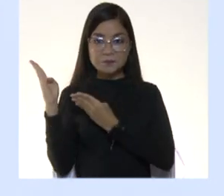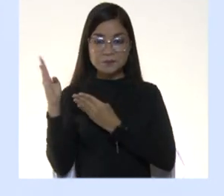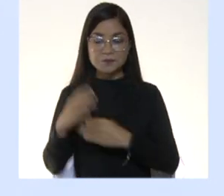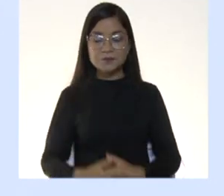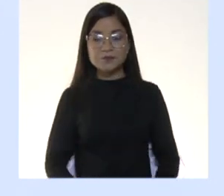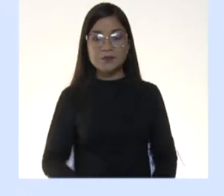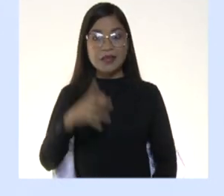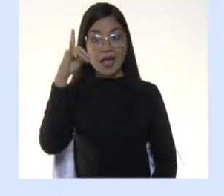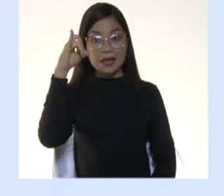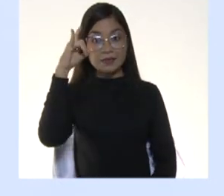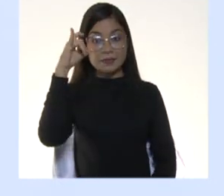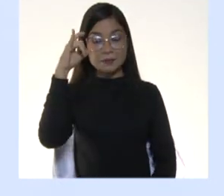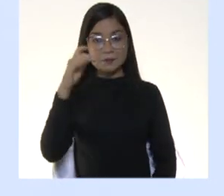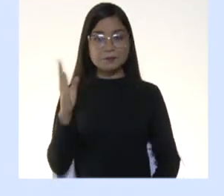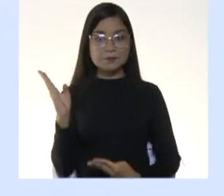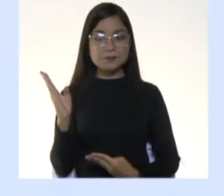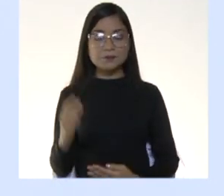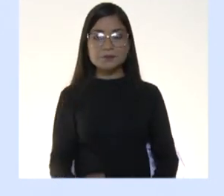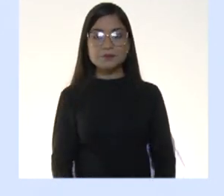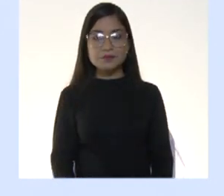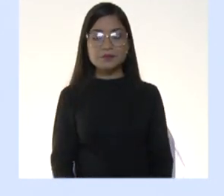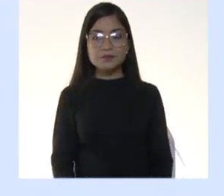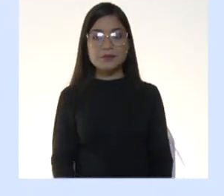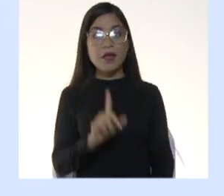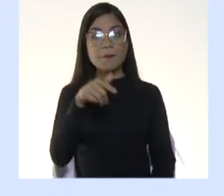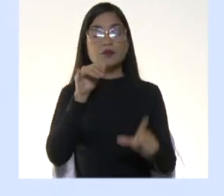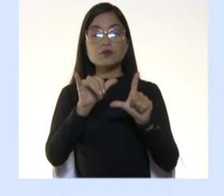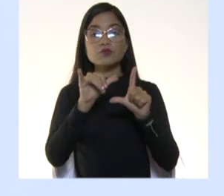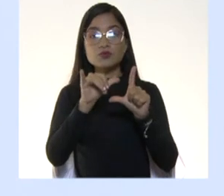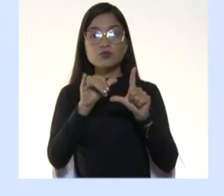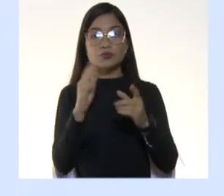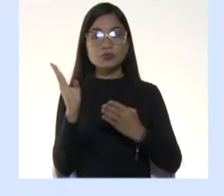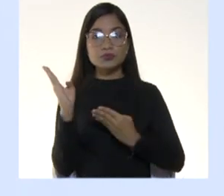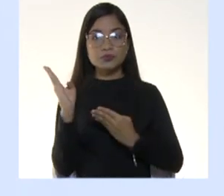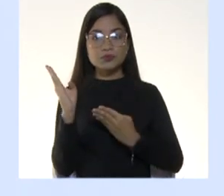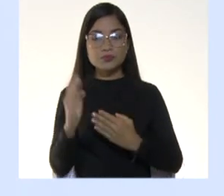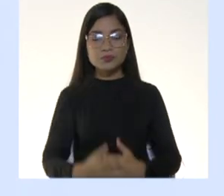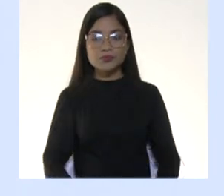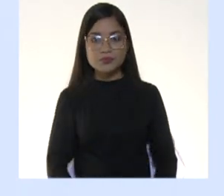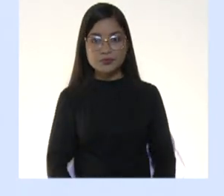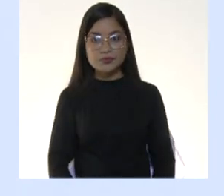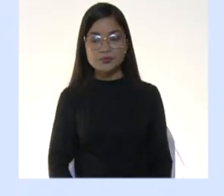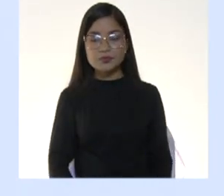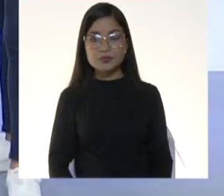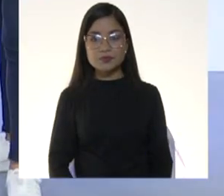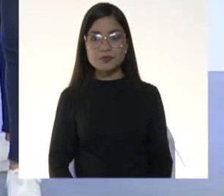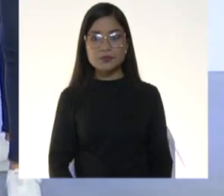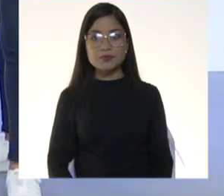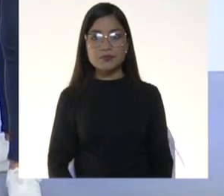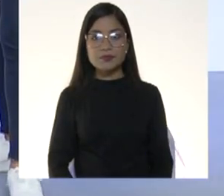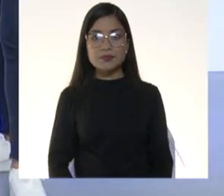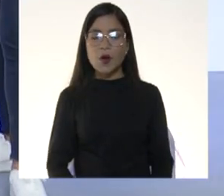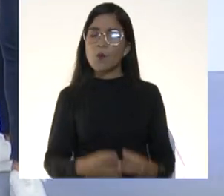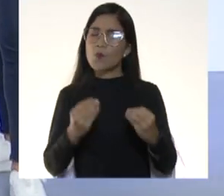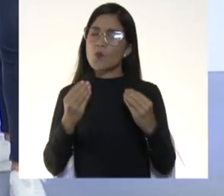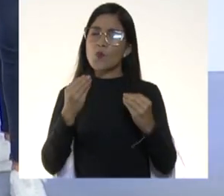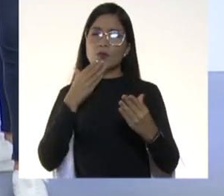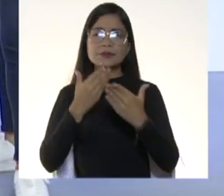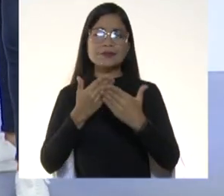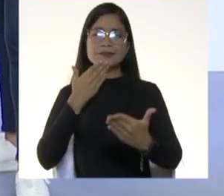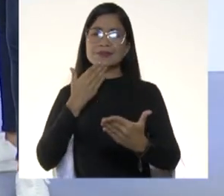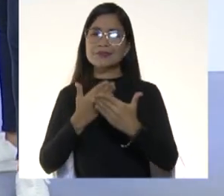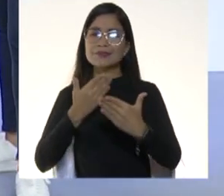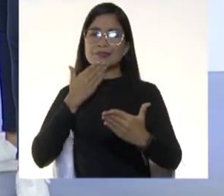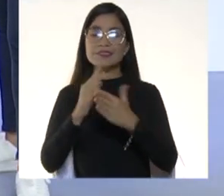Televisión, en Instagram Vive TV Oficial, también en YouTube como Vive TV Oficial. Muchísimas gracias,